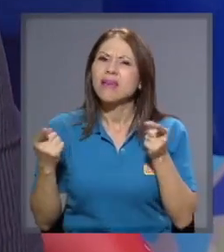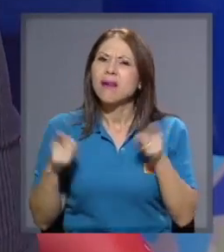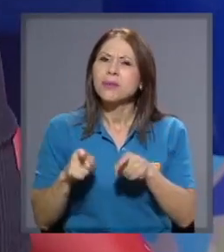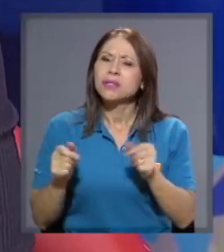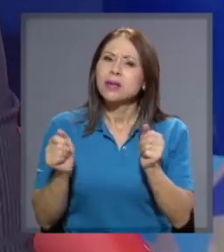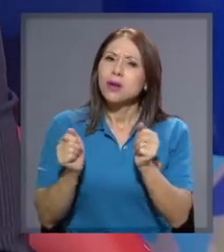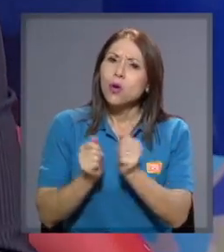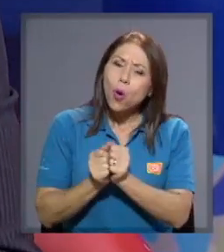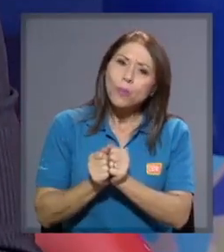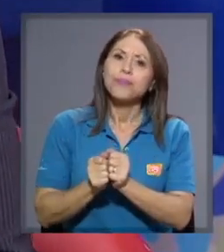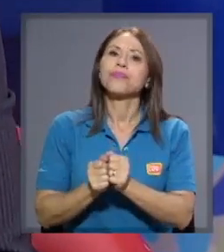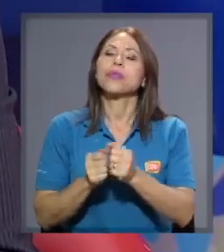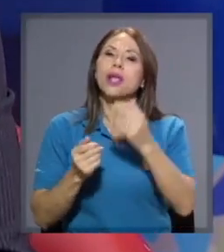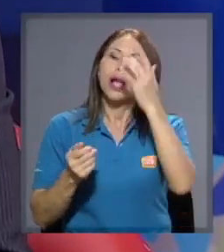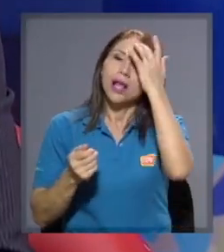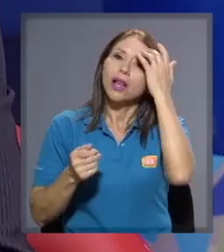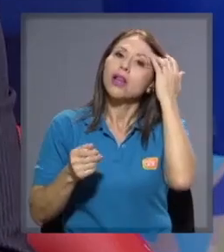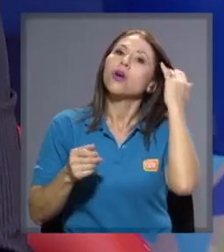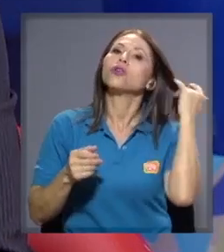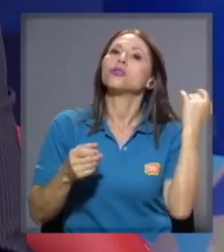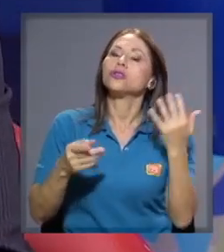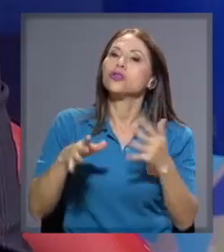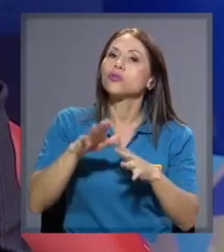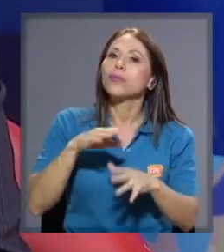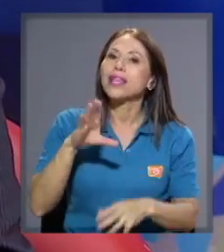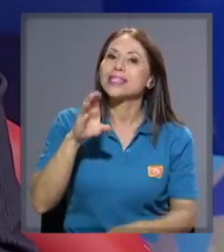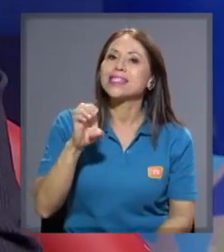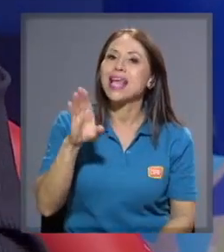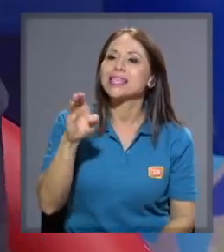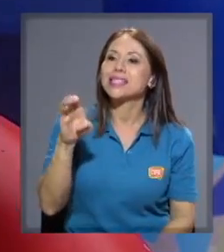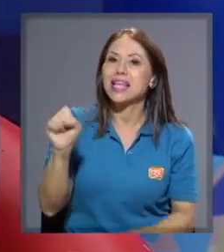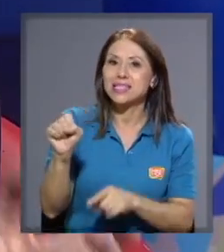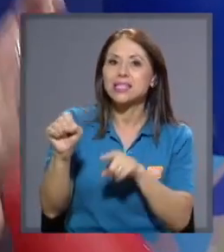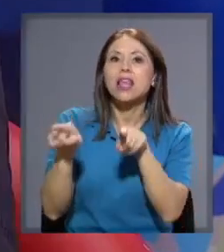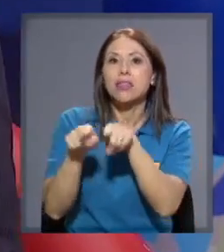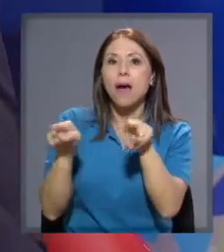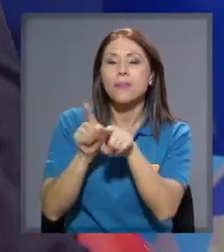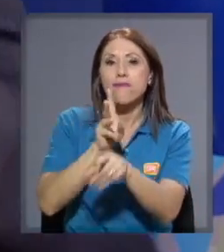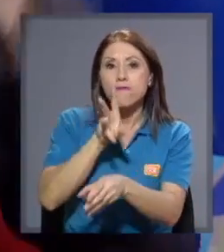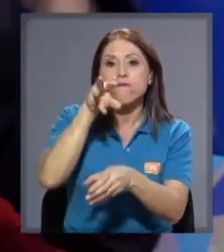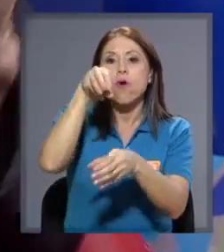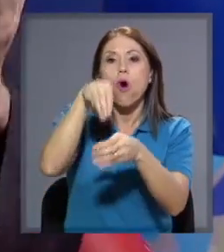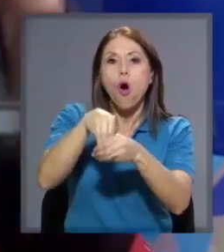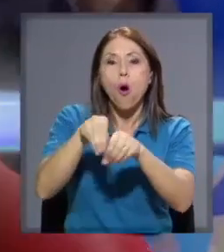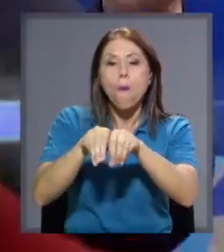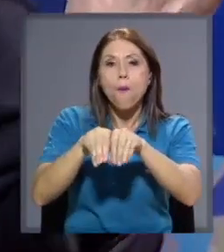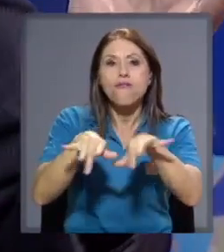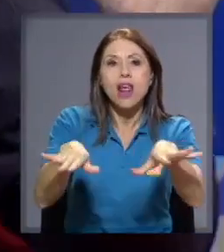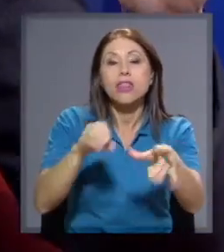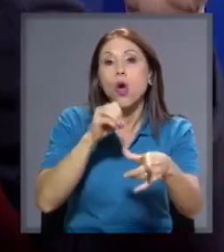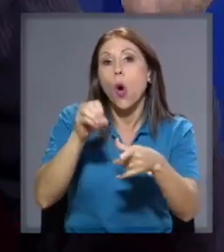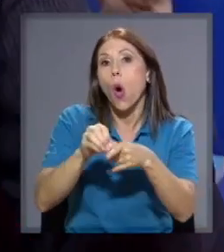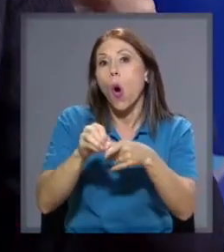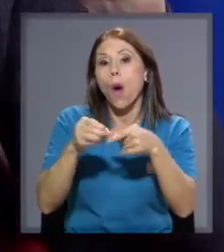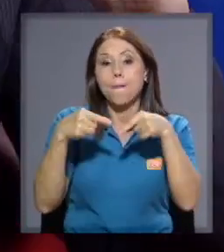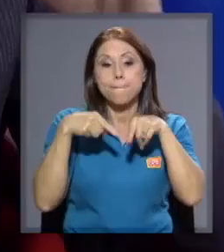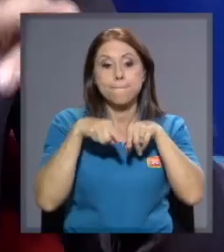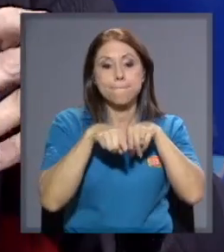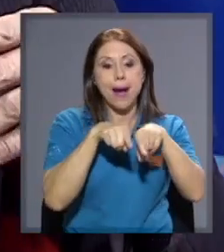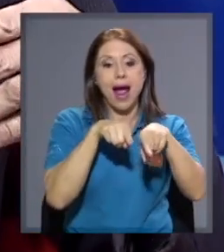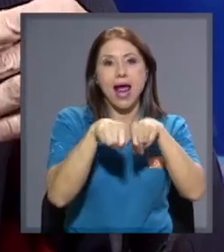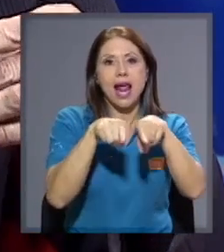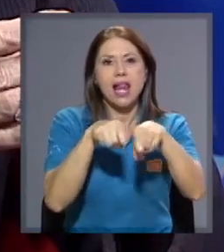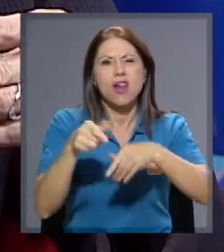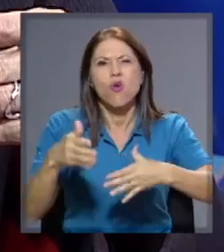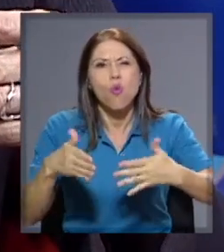con los sexis que formarán parte también de esta red y trabajará paralelo a esta